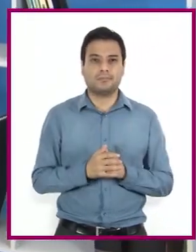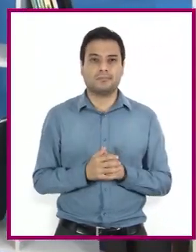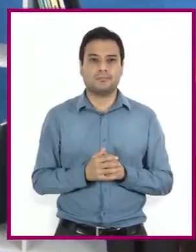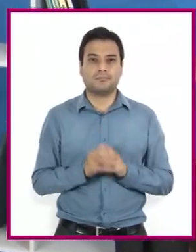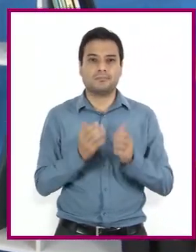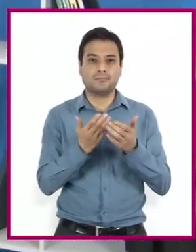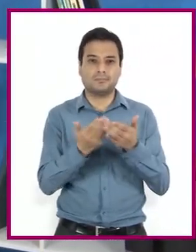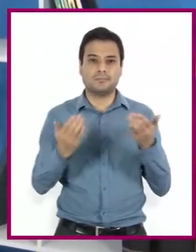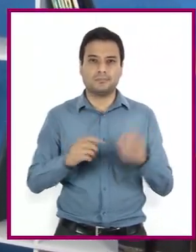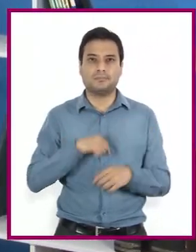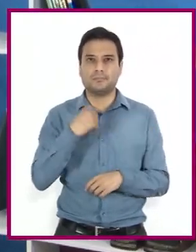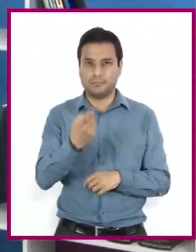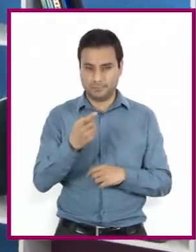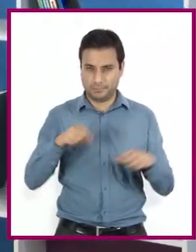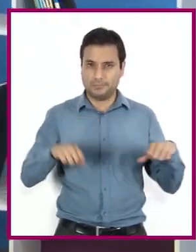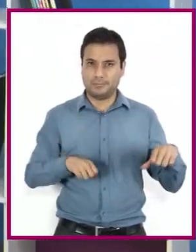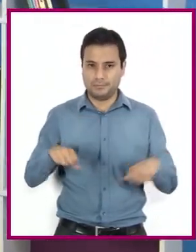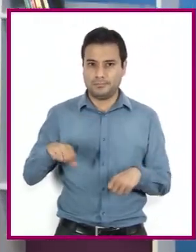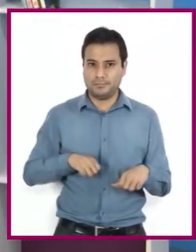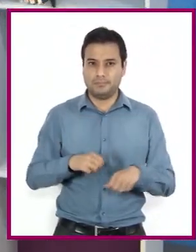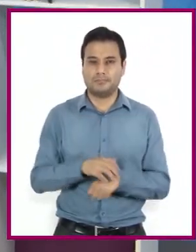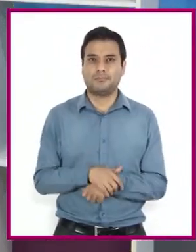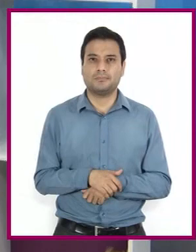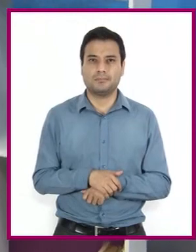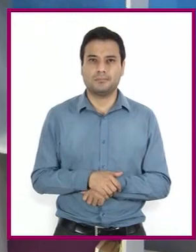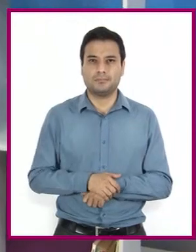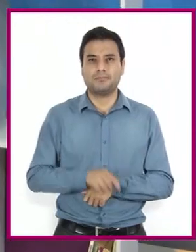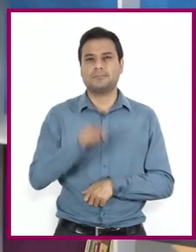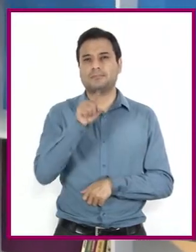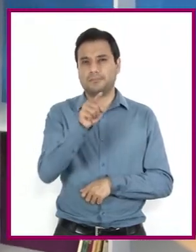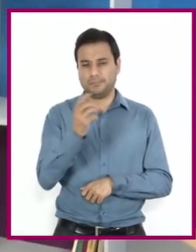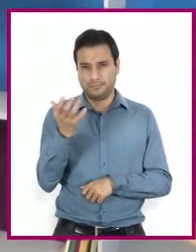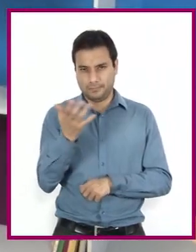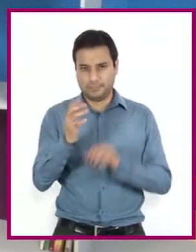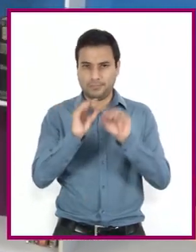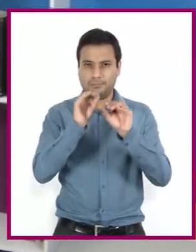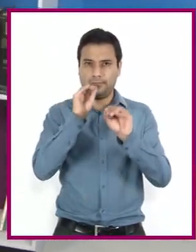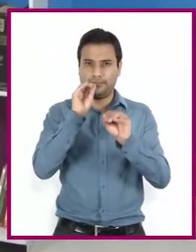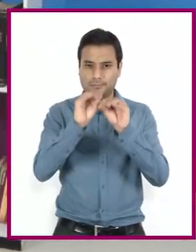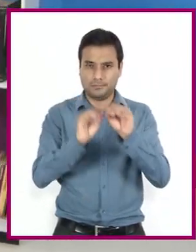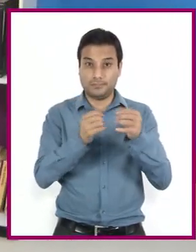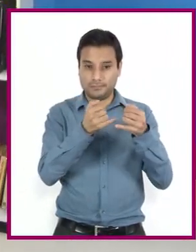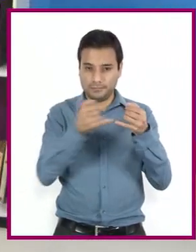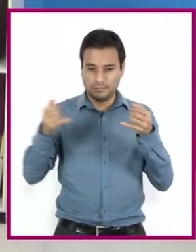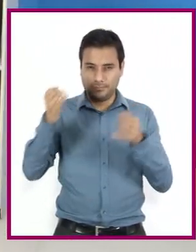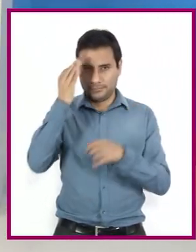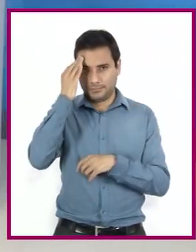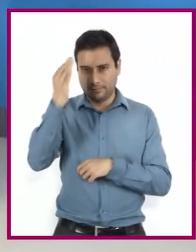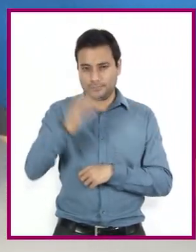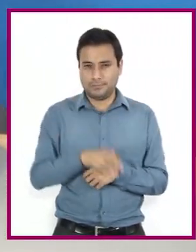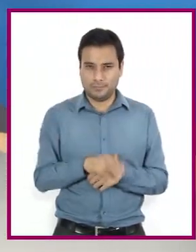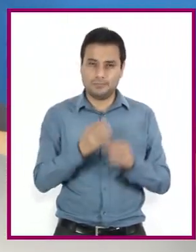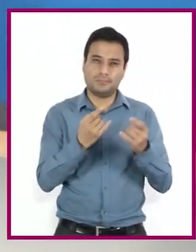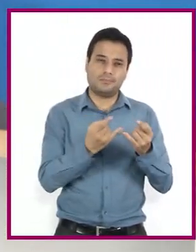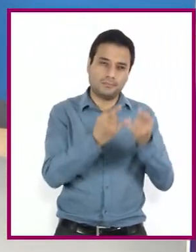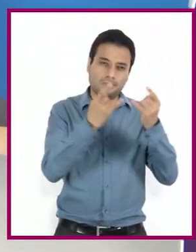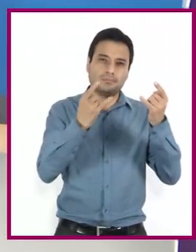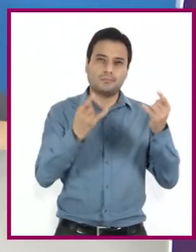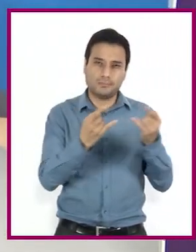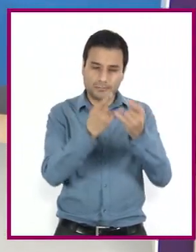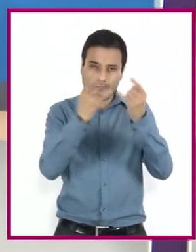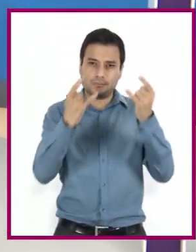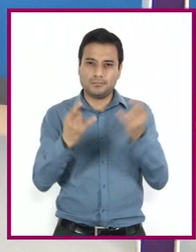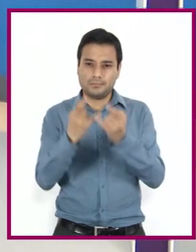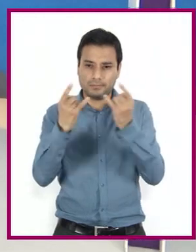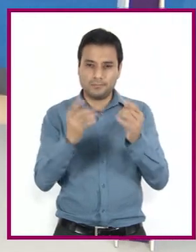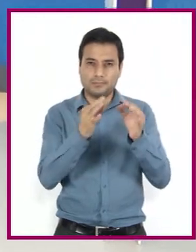de proponerles un reto. Elaboren una línea del tiempo en la que resalten los hechos más significativos